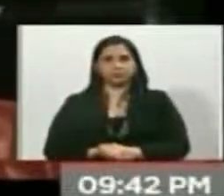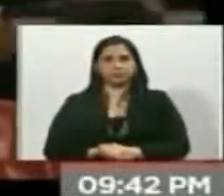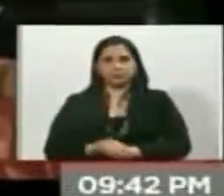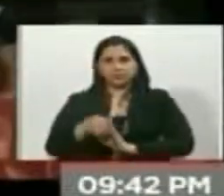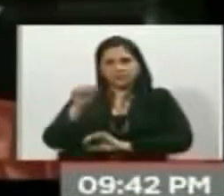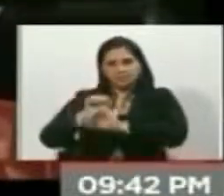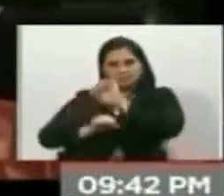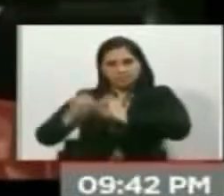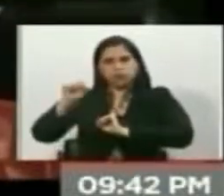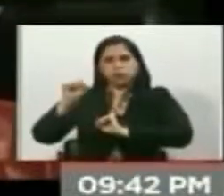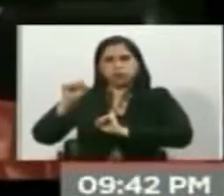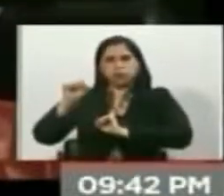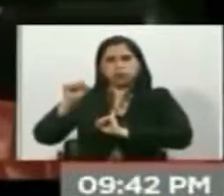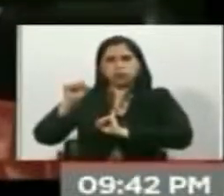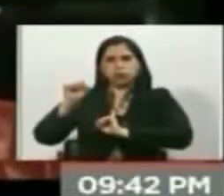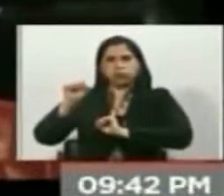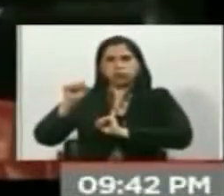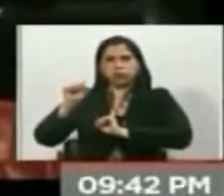defender